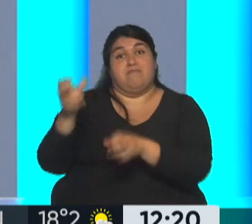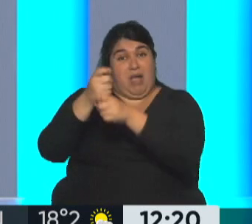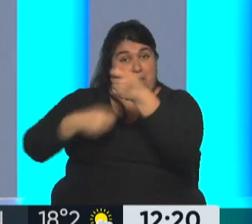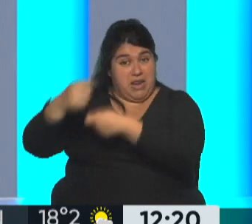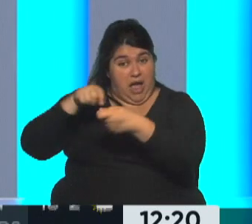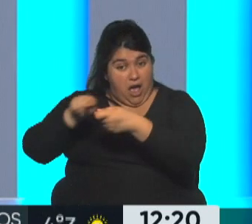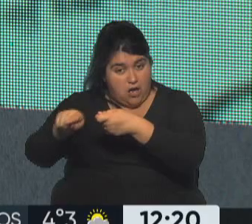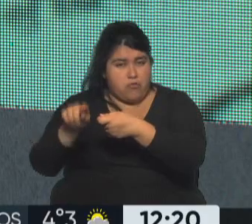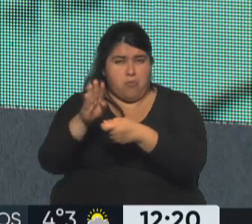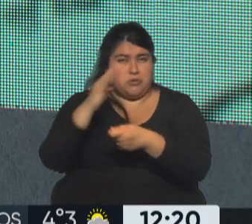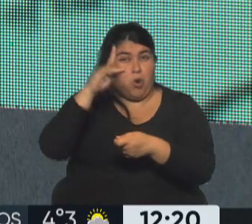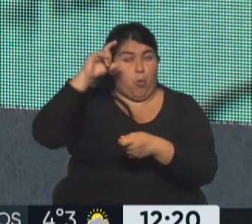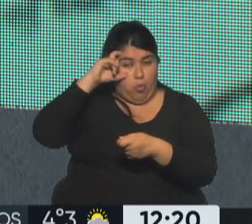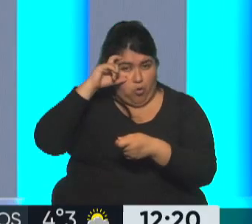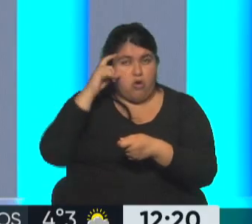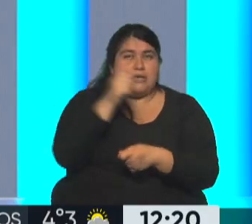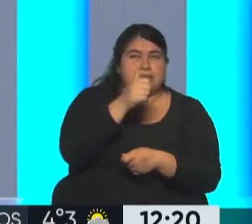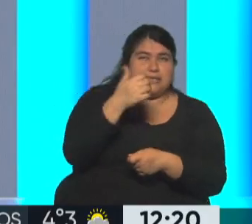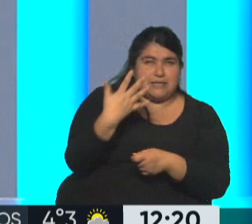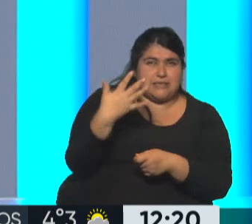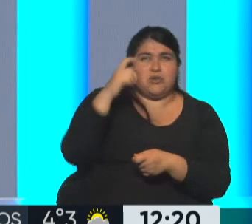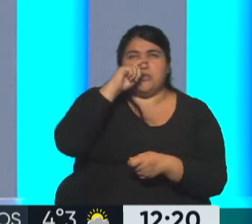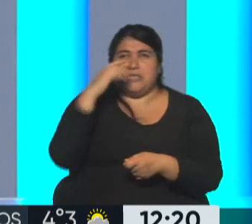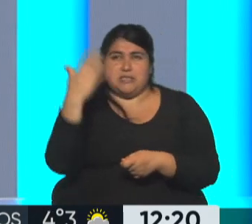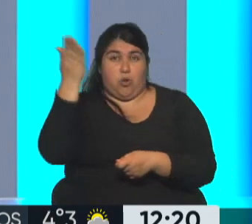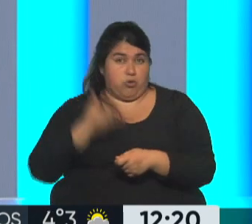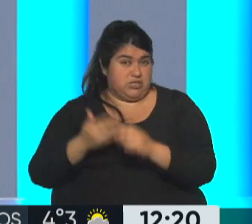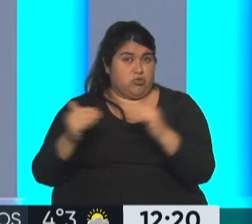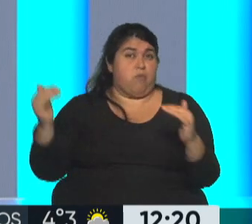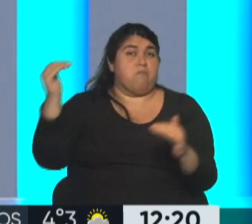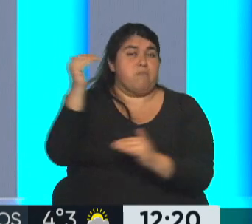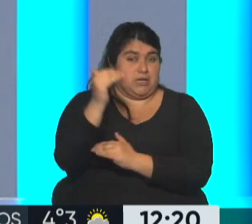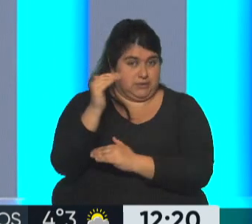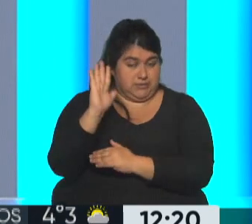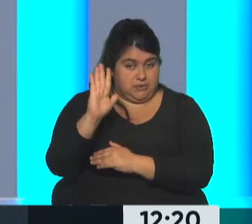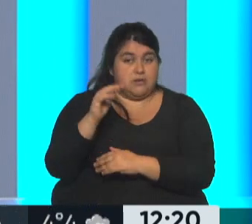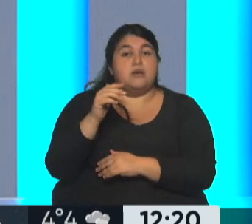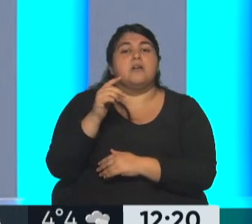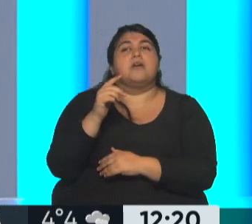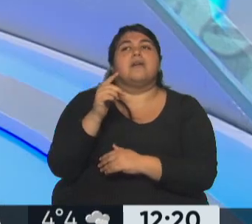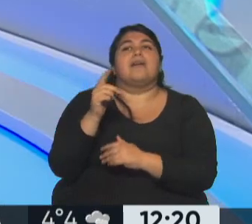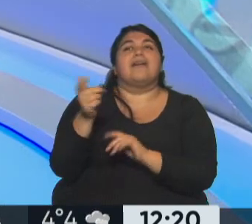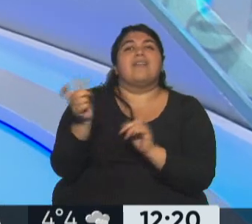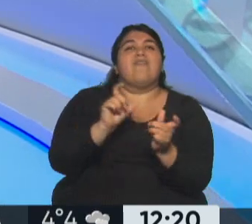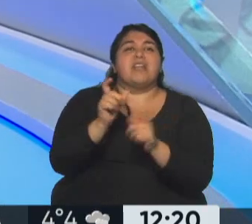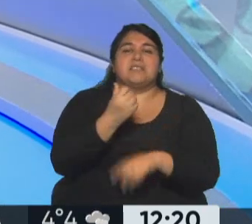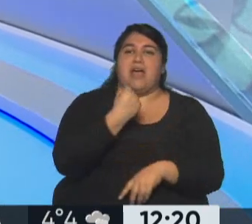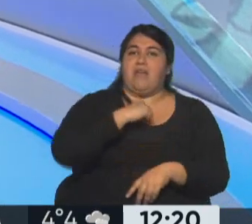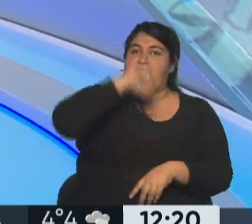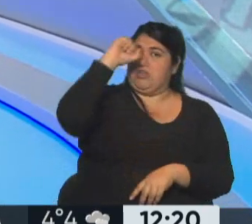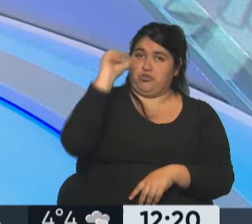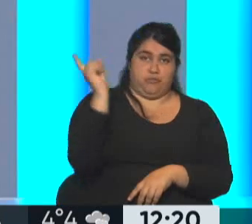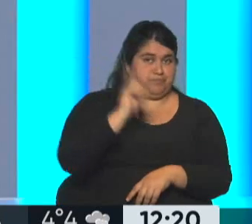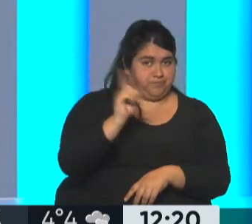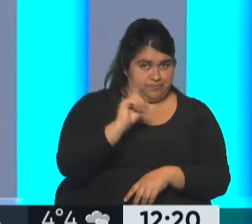de año es una hay una suma entre el 65 y 75% en cada uno de ellos no es muy diferente a la inflación lo que